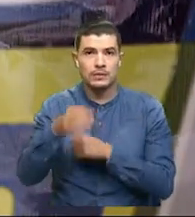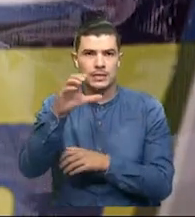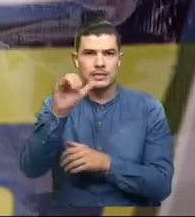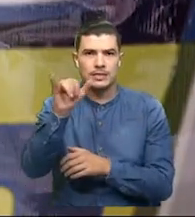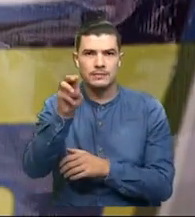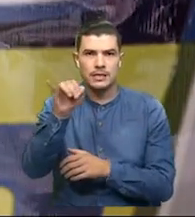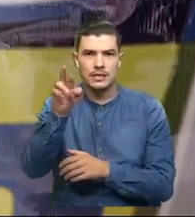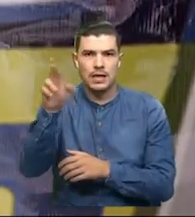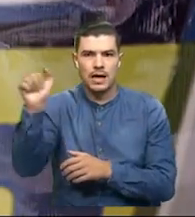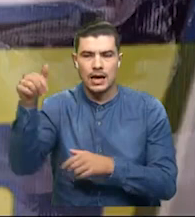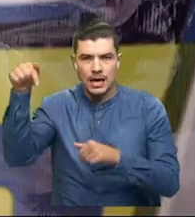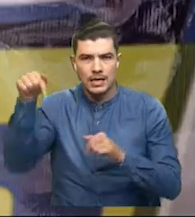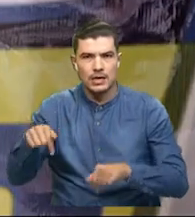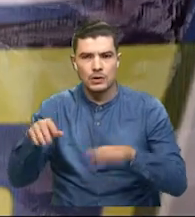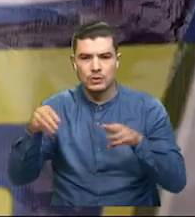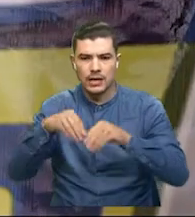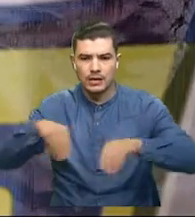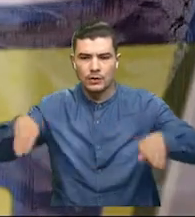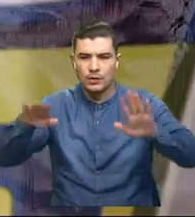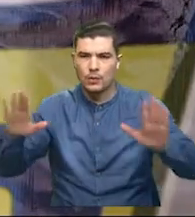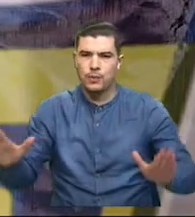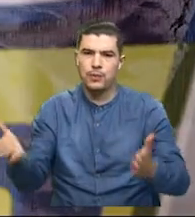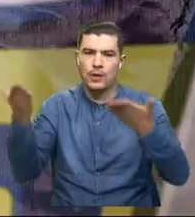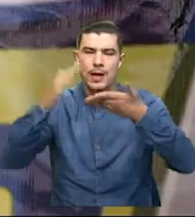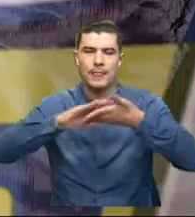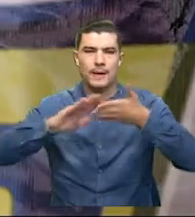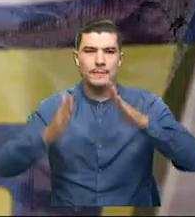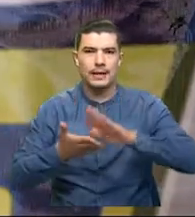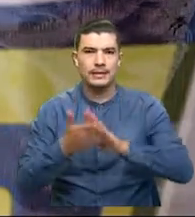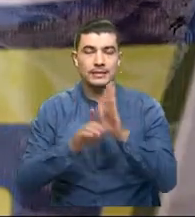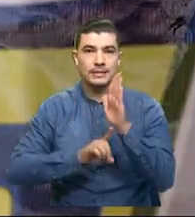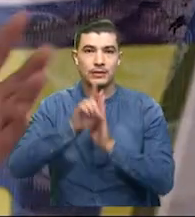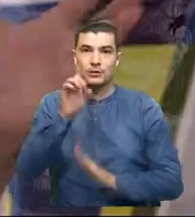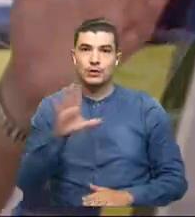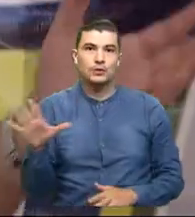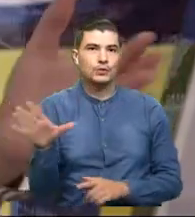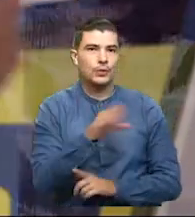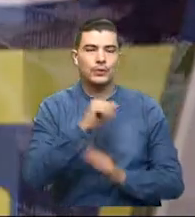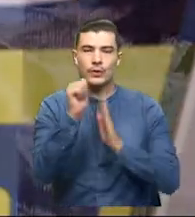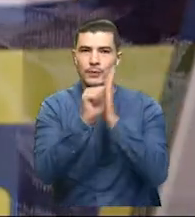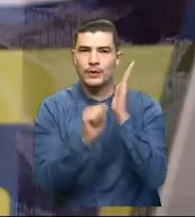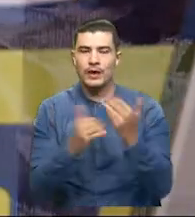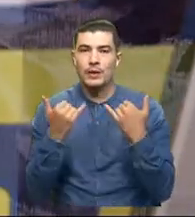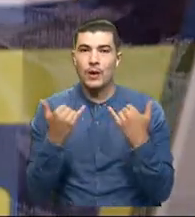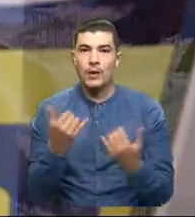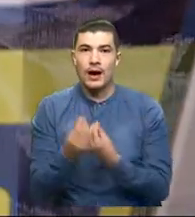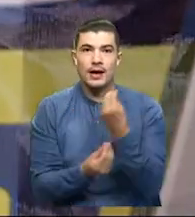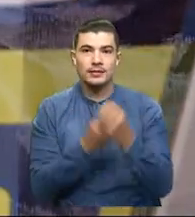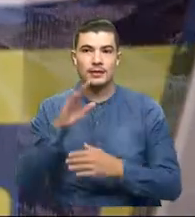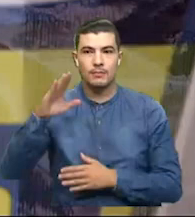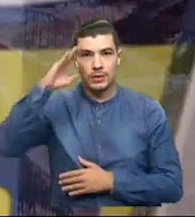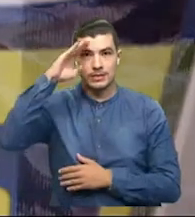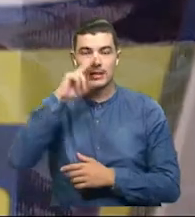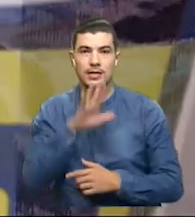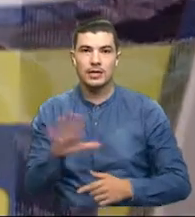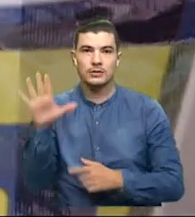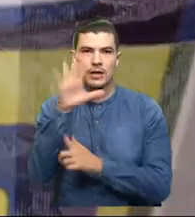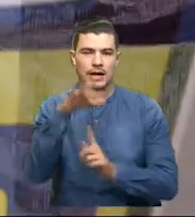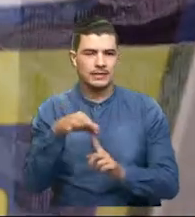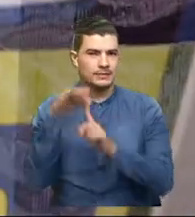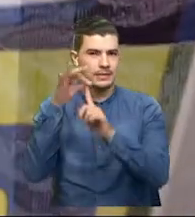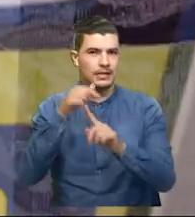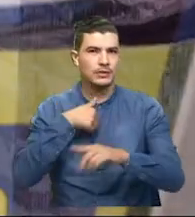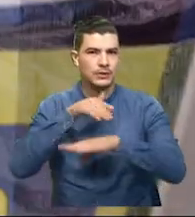territorio de prosperidad, de progreso, de paz, de desarrollo, y con todos los programas que adelanta nuestra policía, pero especial un gran anuncio